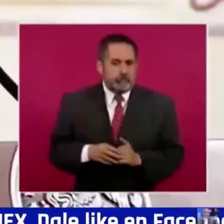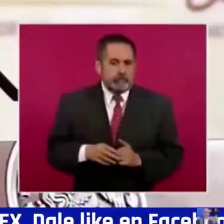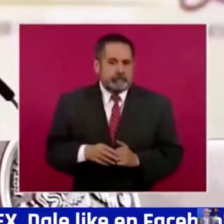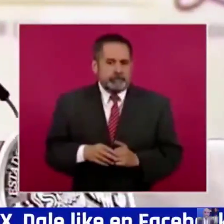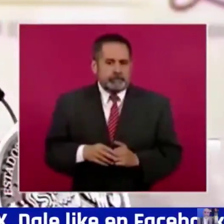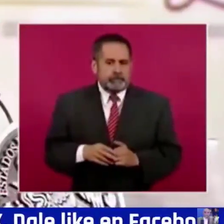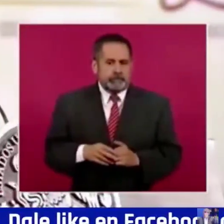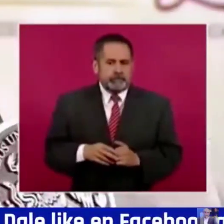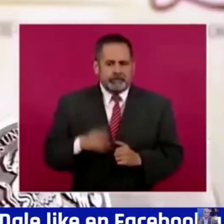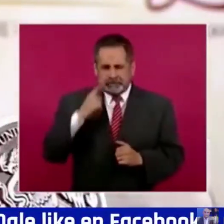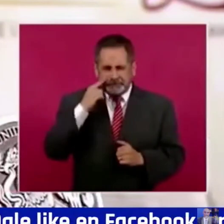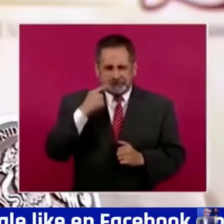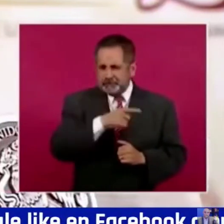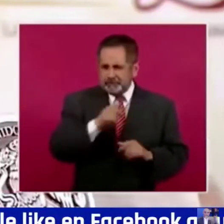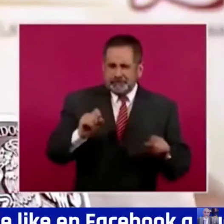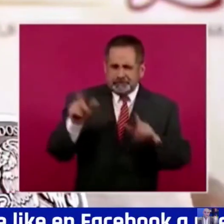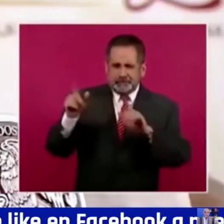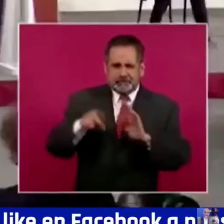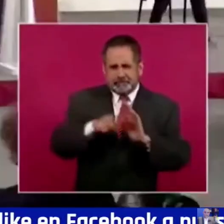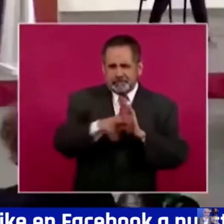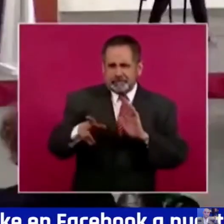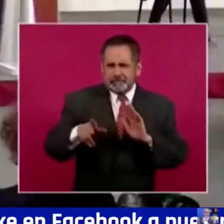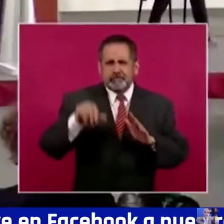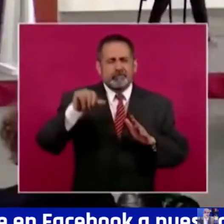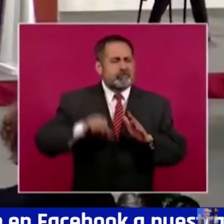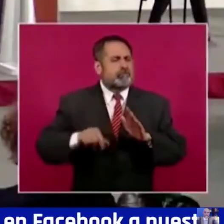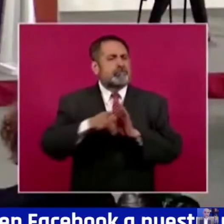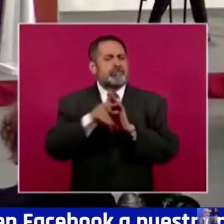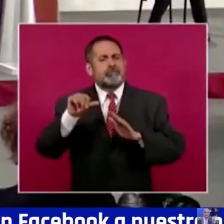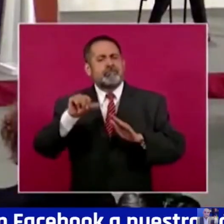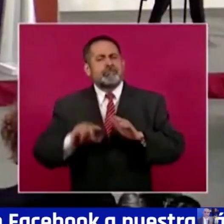A ver, ¿por qué no pones el Reforma de hoy?